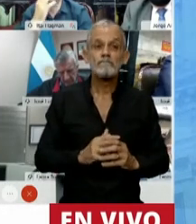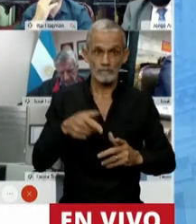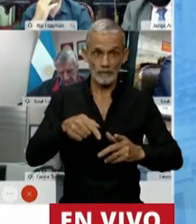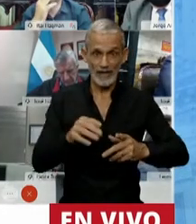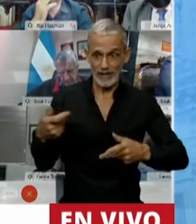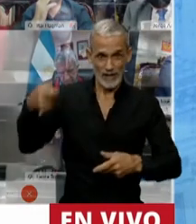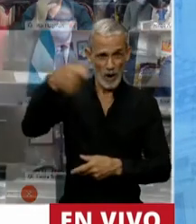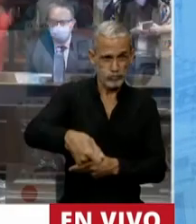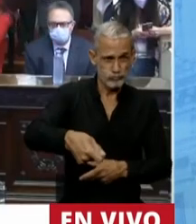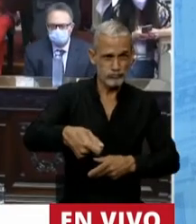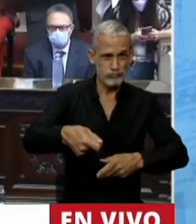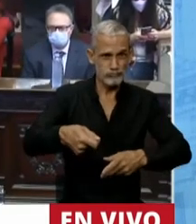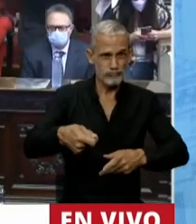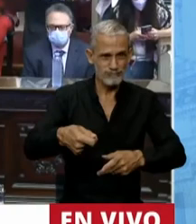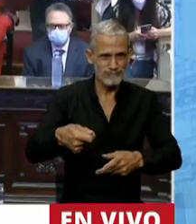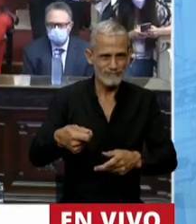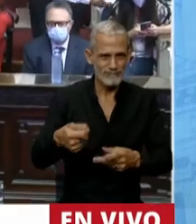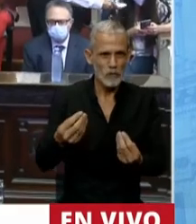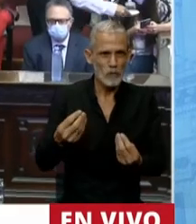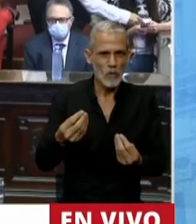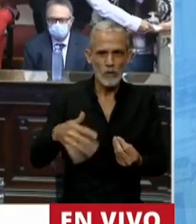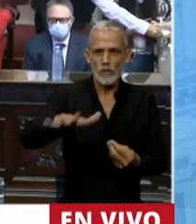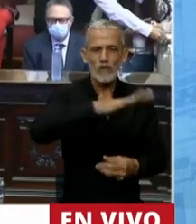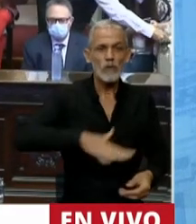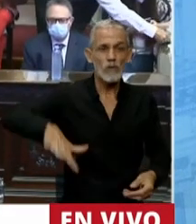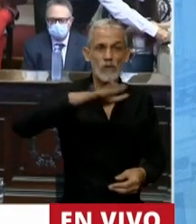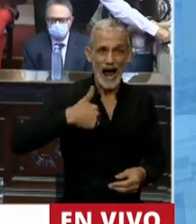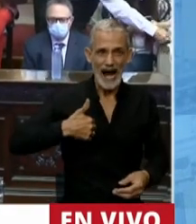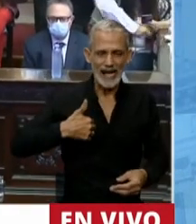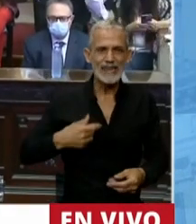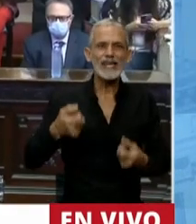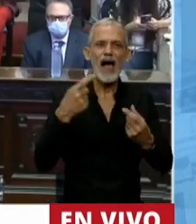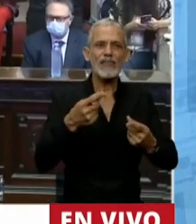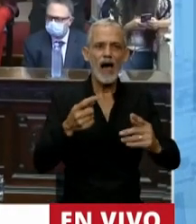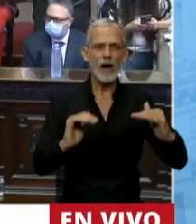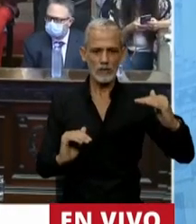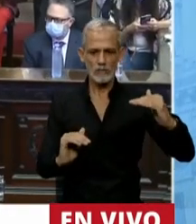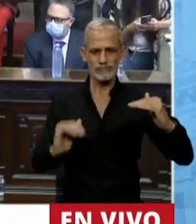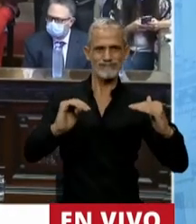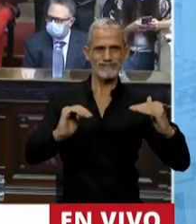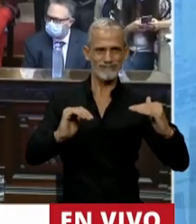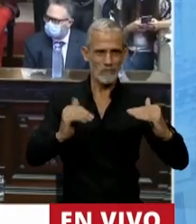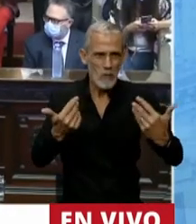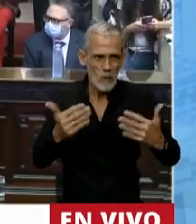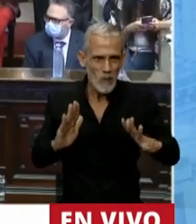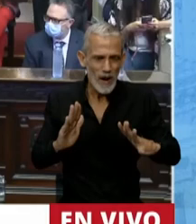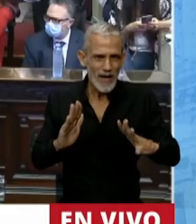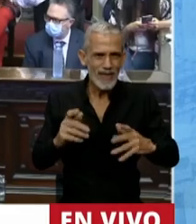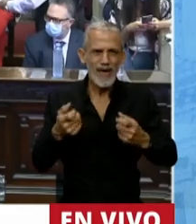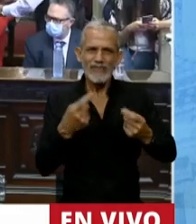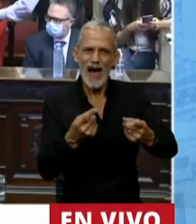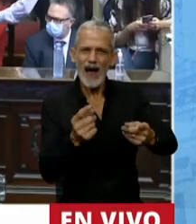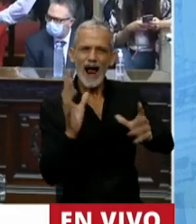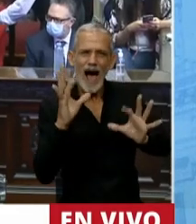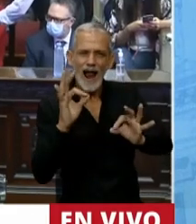esta contribución va a venir a llenar en nuestra patria un sentido de mayor igualdad, de poder acercar